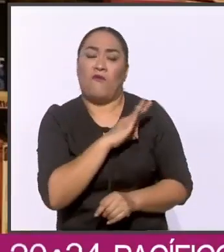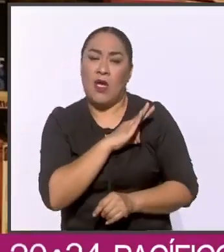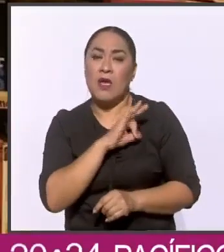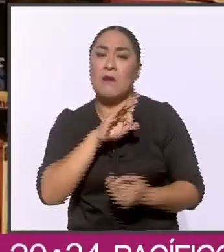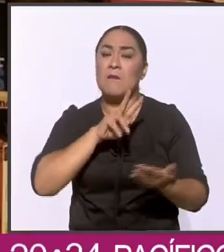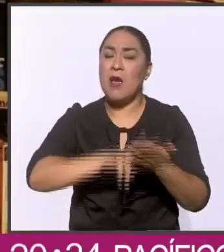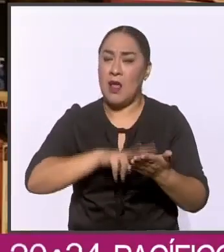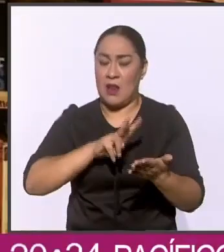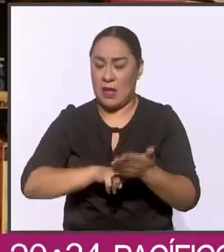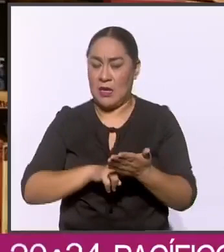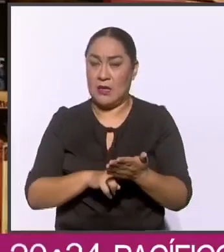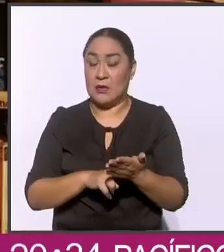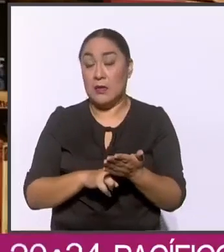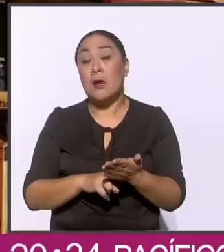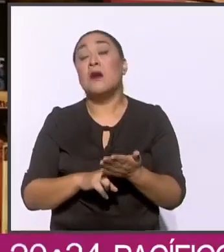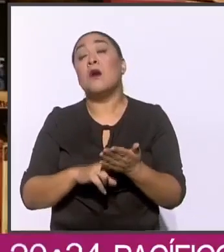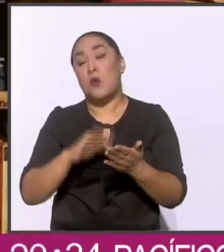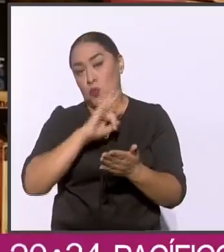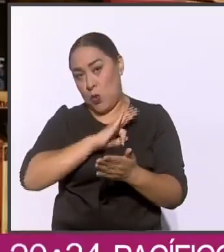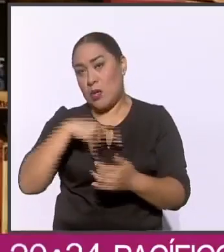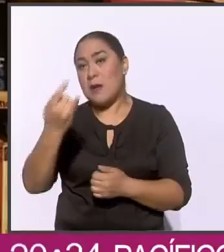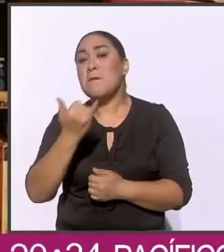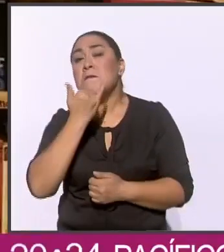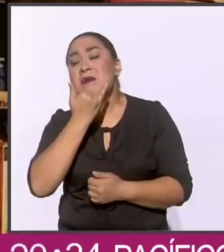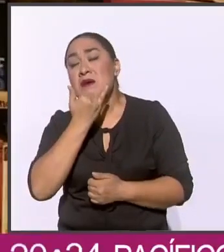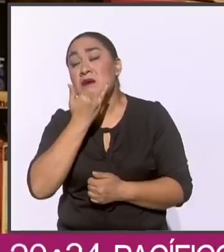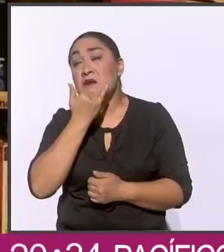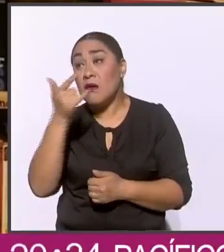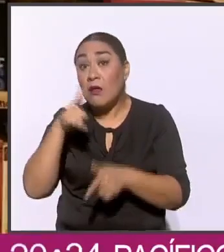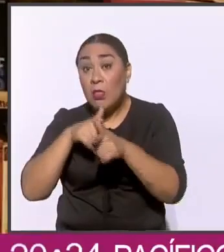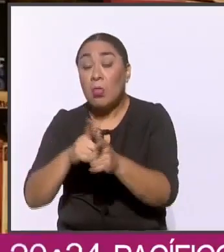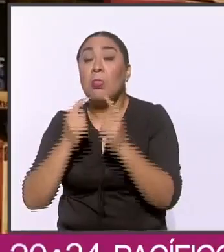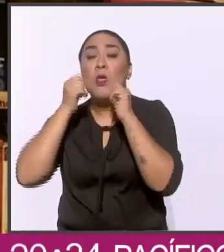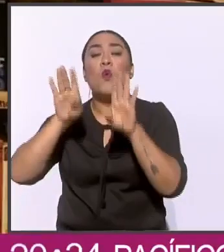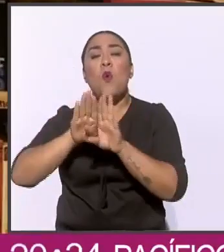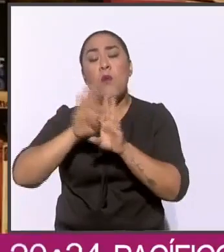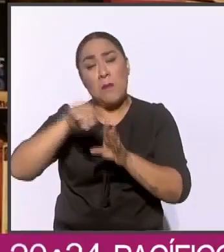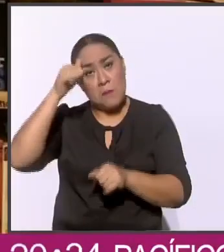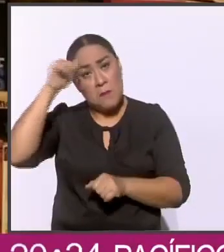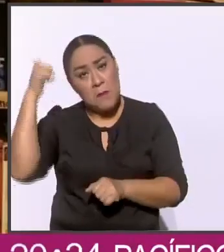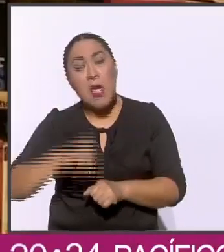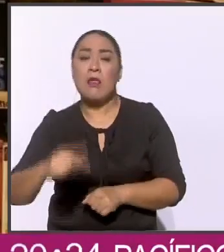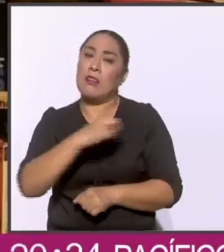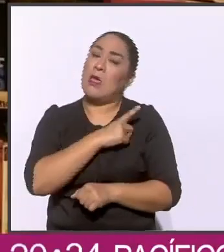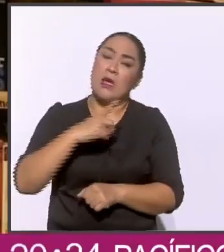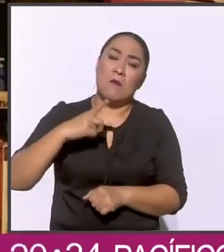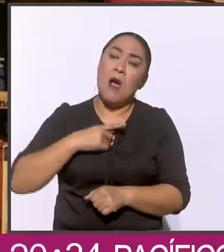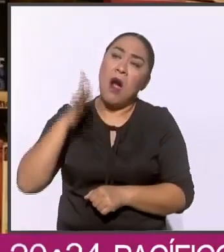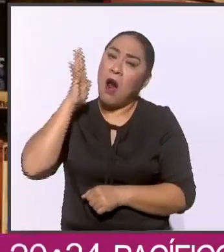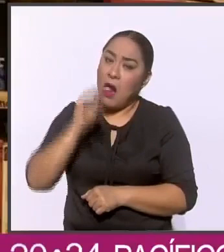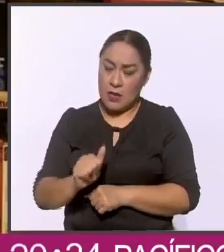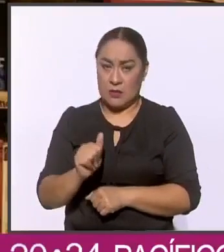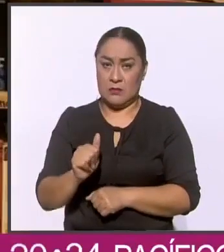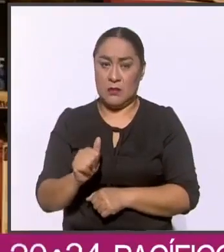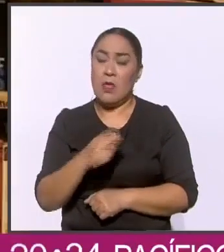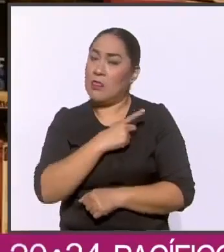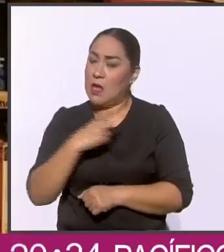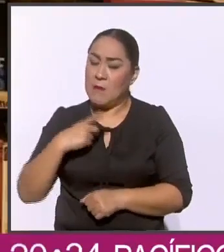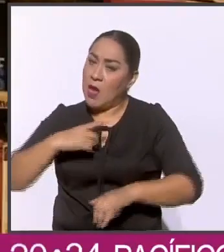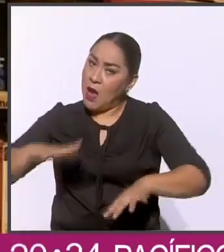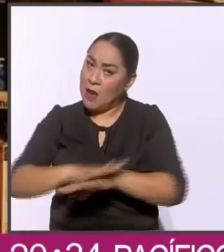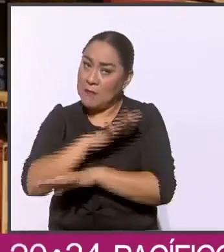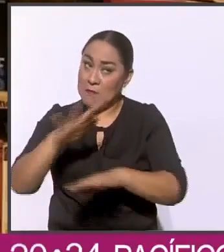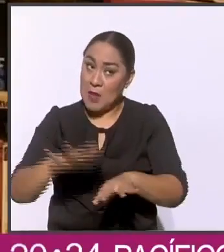moral y solo serían absueltos del pecado que cometían si se retractaban y prometían